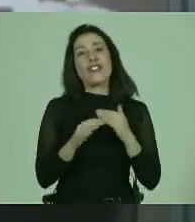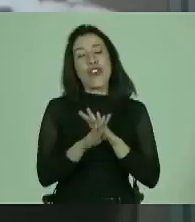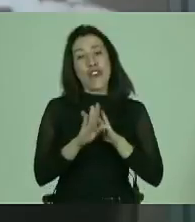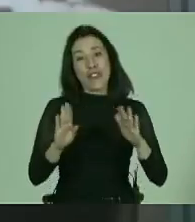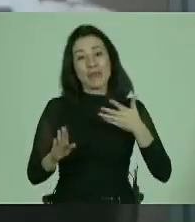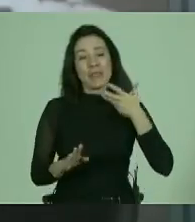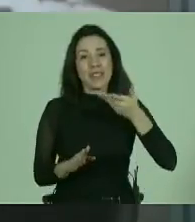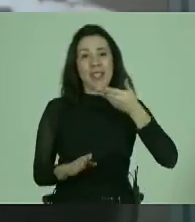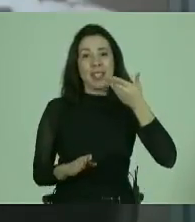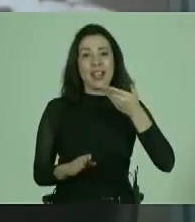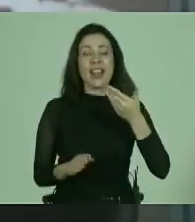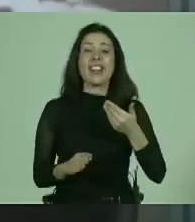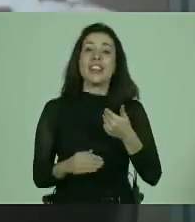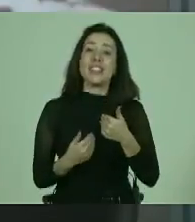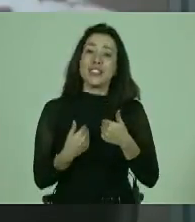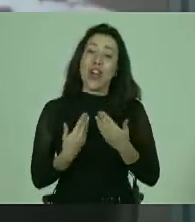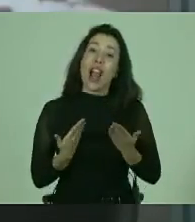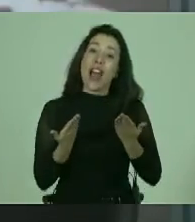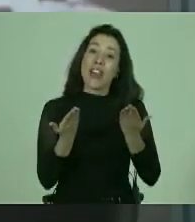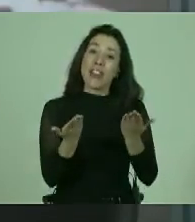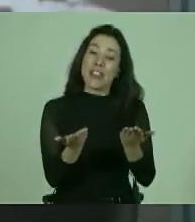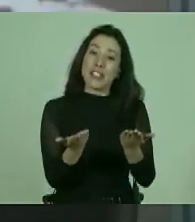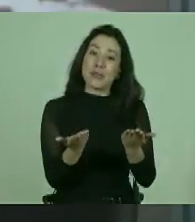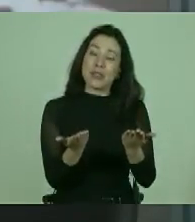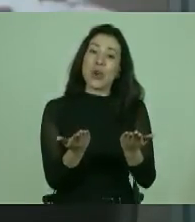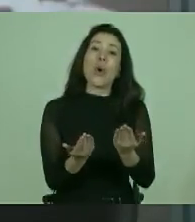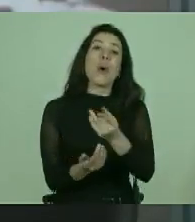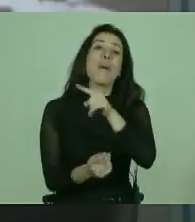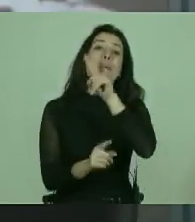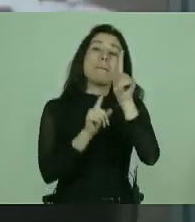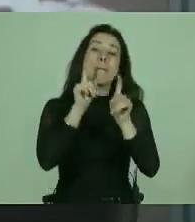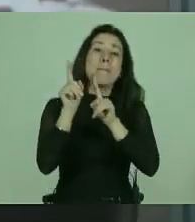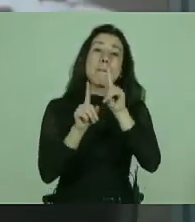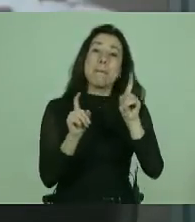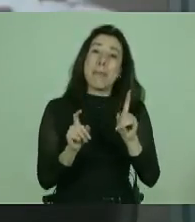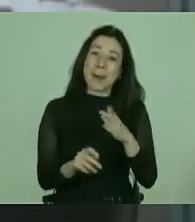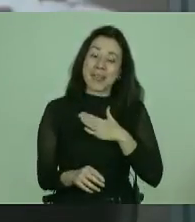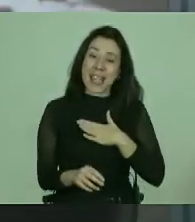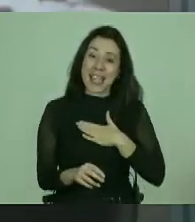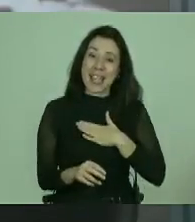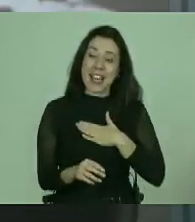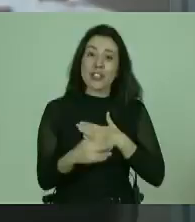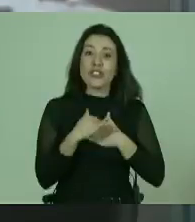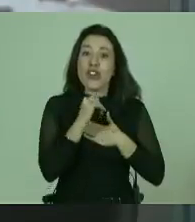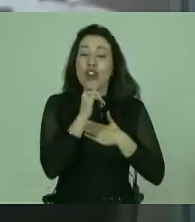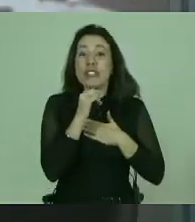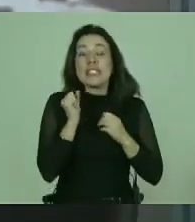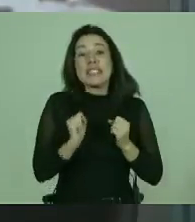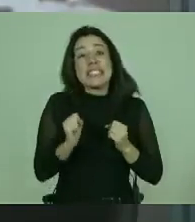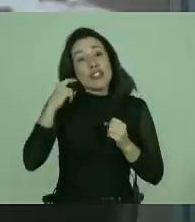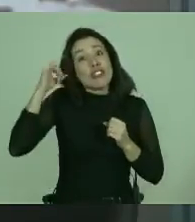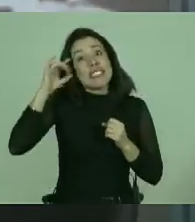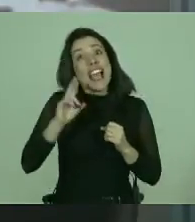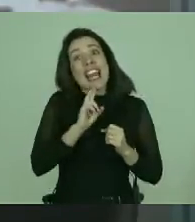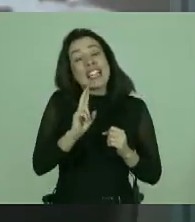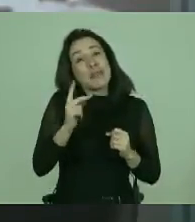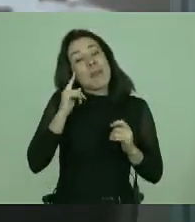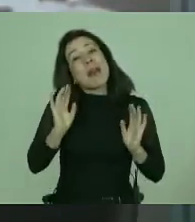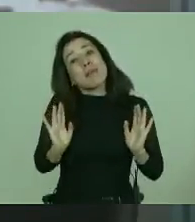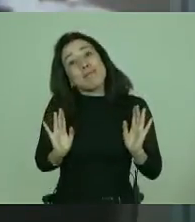mi intervención y quedo por supuesto a la disposición de cuantas preguntas me quieran hacer que no sé si sabré contestar pero bueno lo